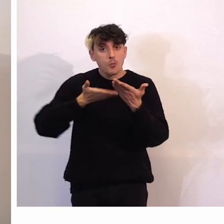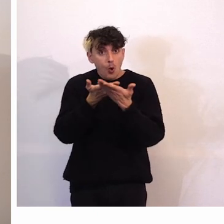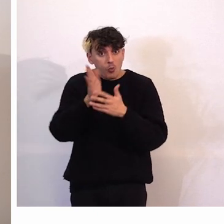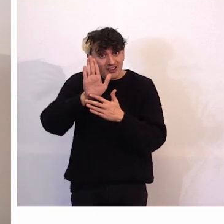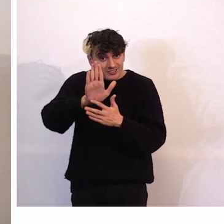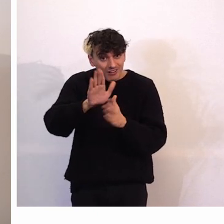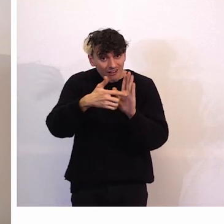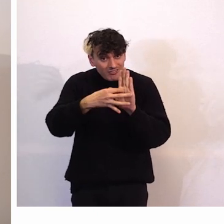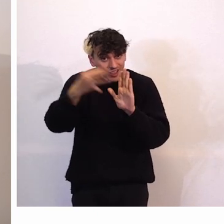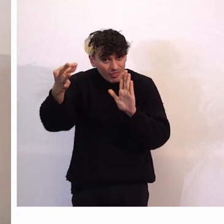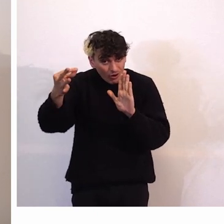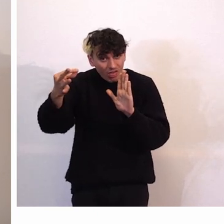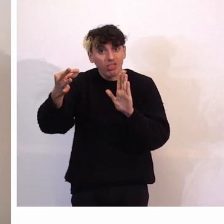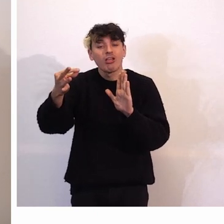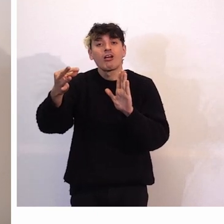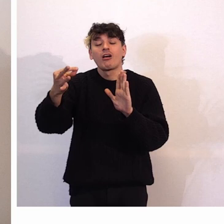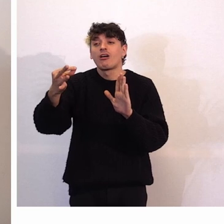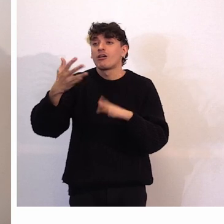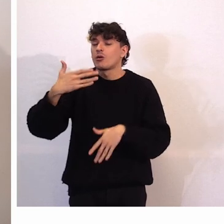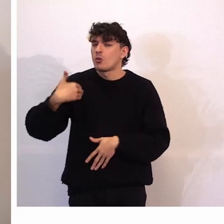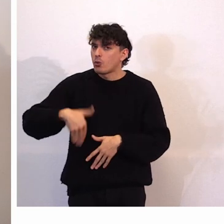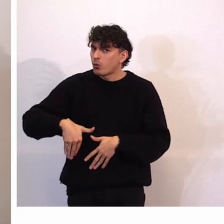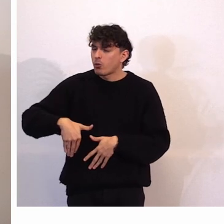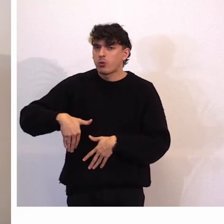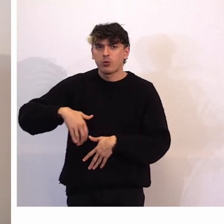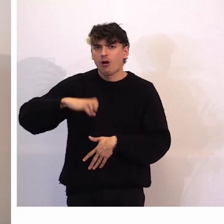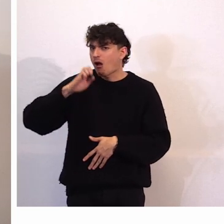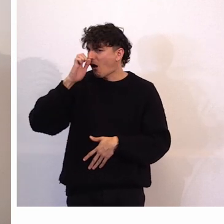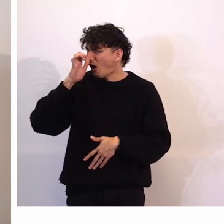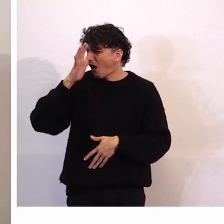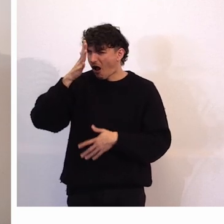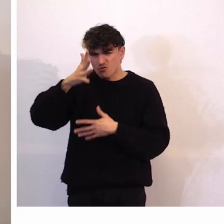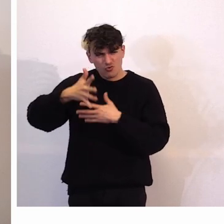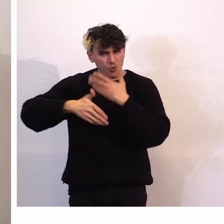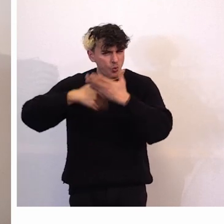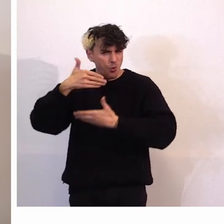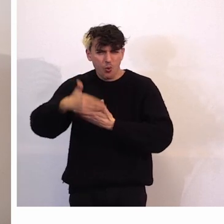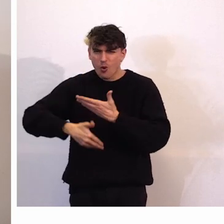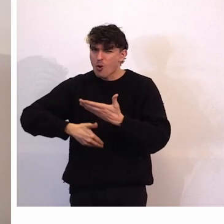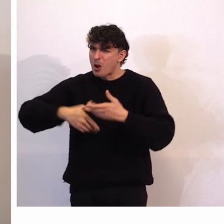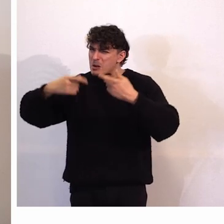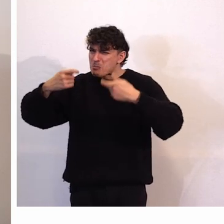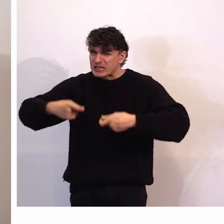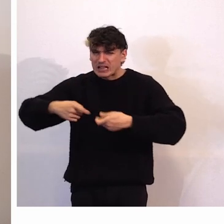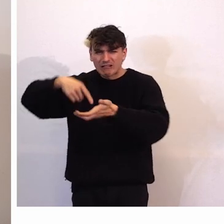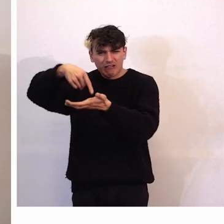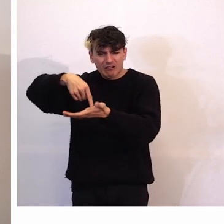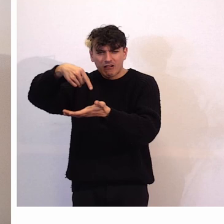tuvimos que estar unos cuantos años dando el tostón al Ayuntamiento